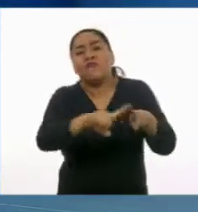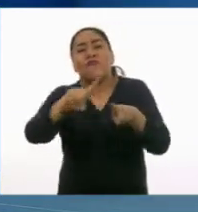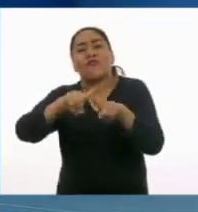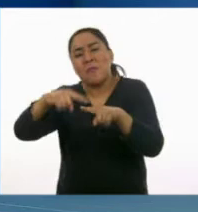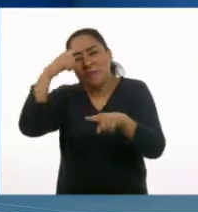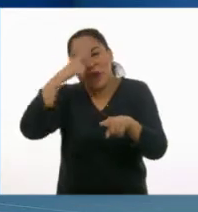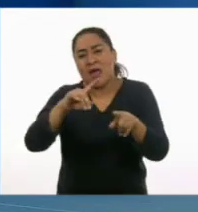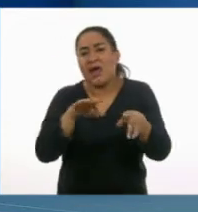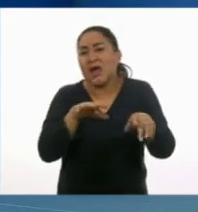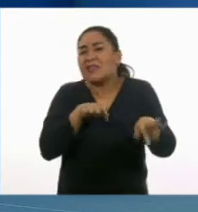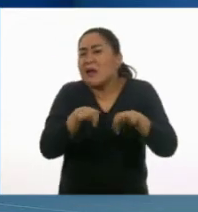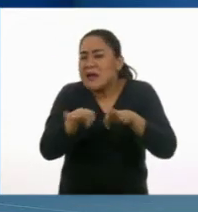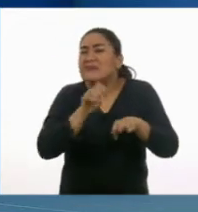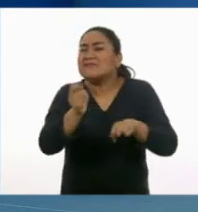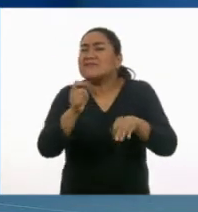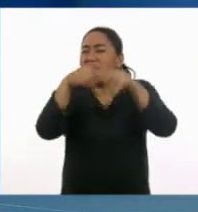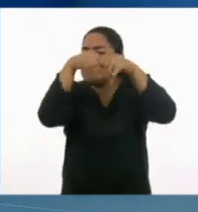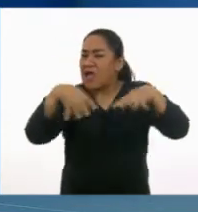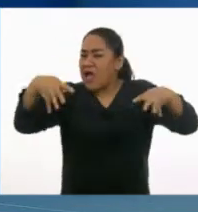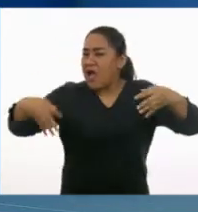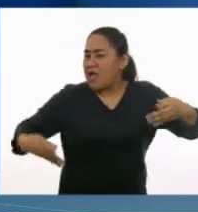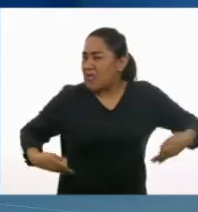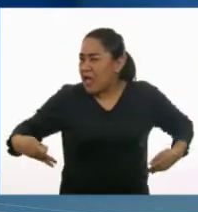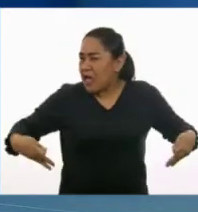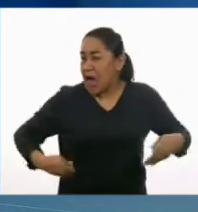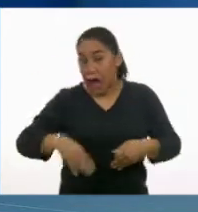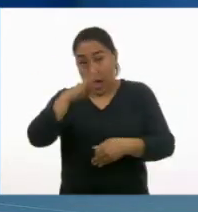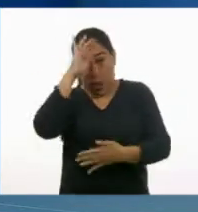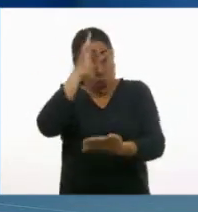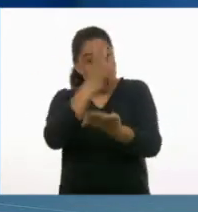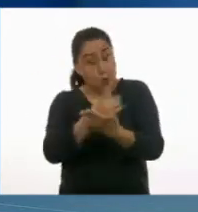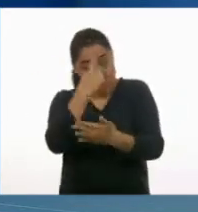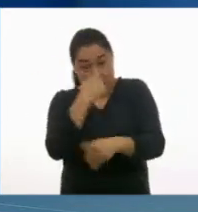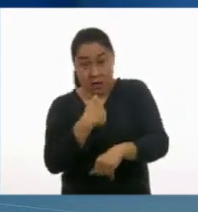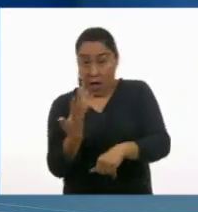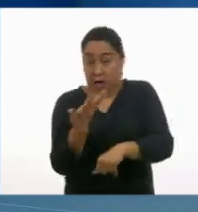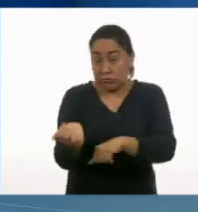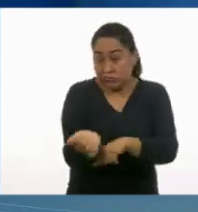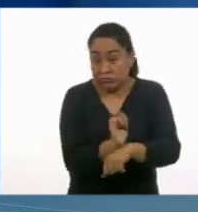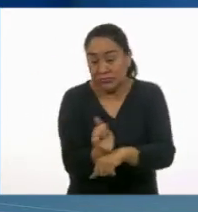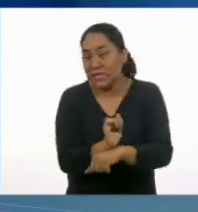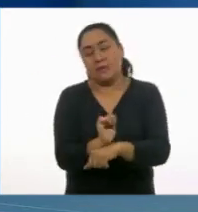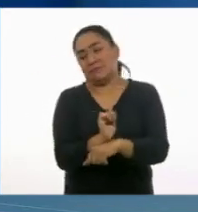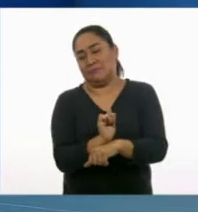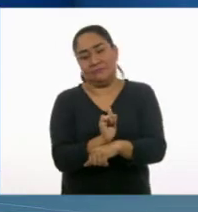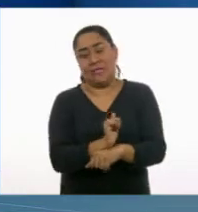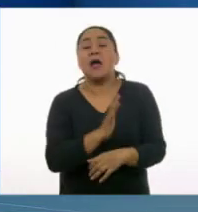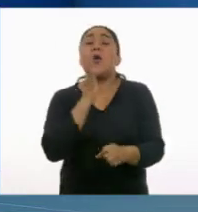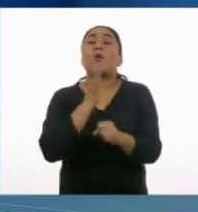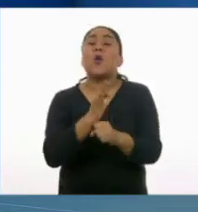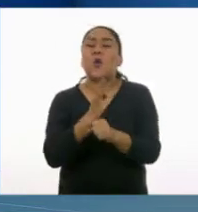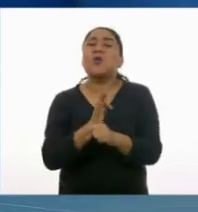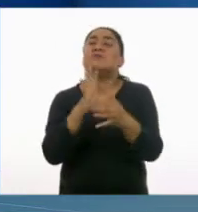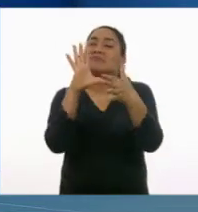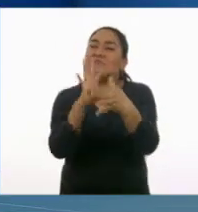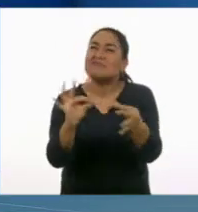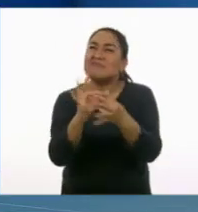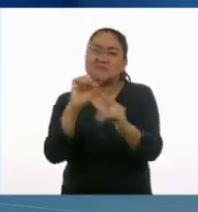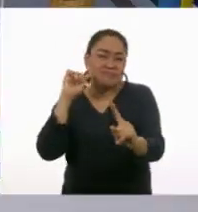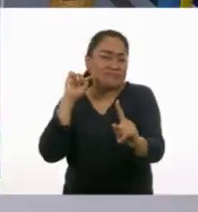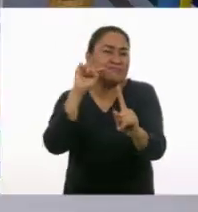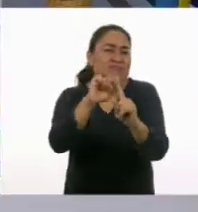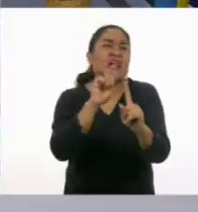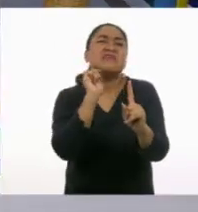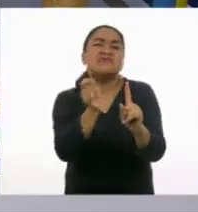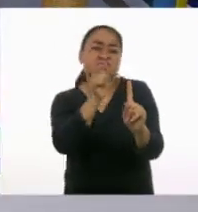muchas maneras de hacer teatro, ¿eh? No crean que nada más actuando, ¿sí? Pero hoy nos vamos a dedicar un poquito al personaje.